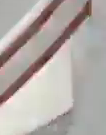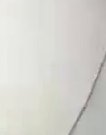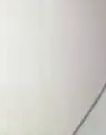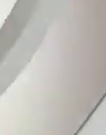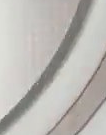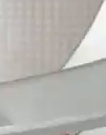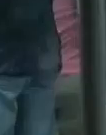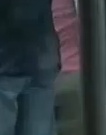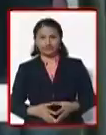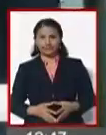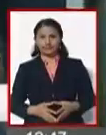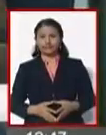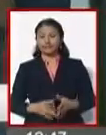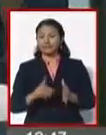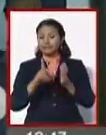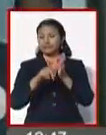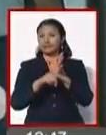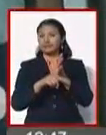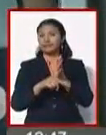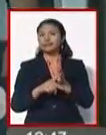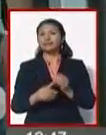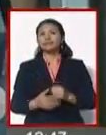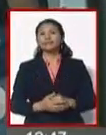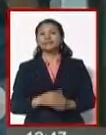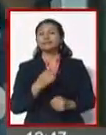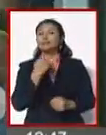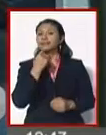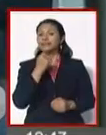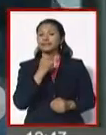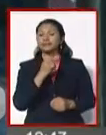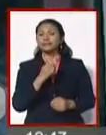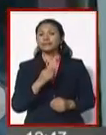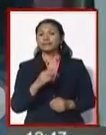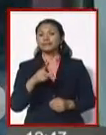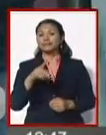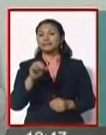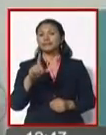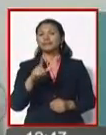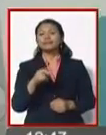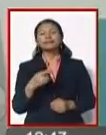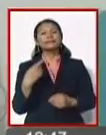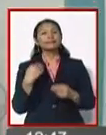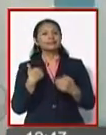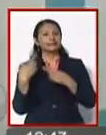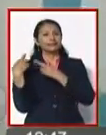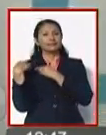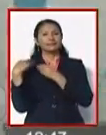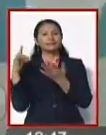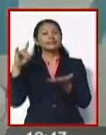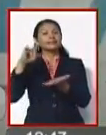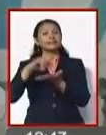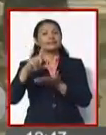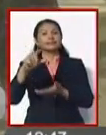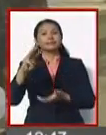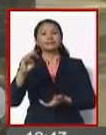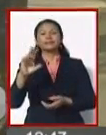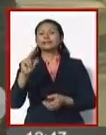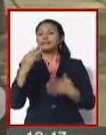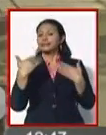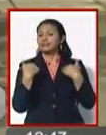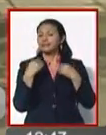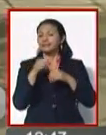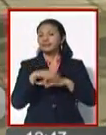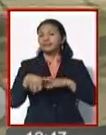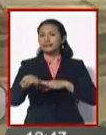En instantes, luego de que la compañía confirmó que la póliza de seguros de responsabilidad civil de la aerolínea La Vía no contaba